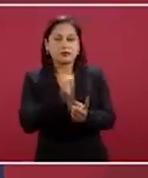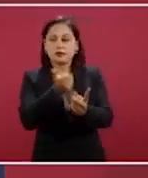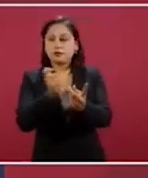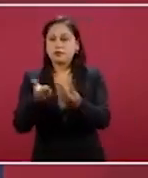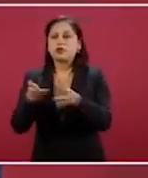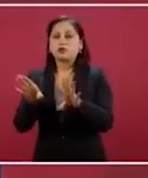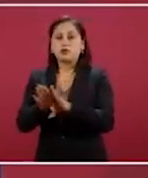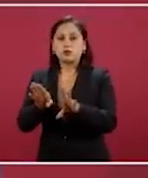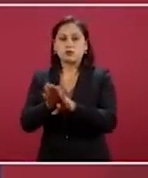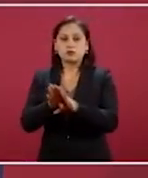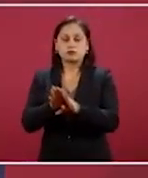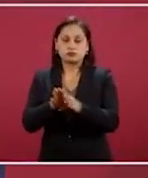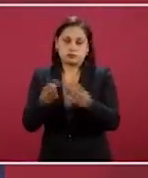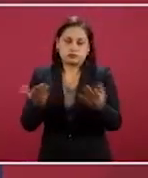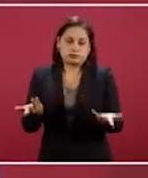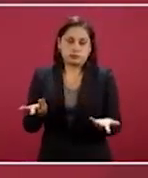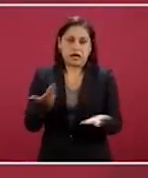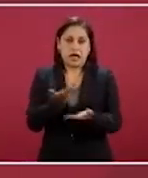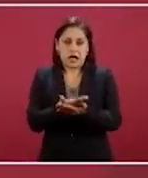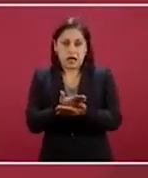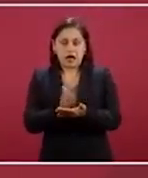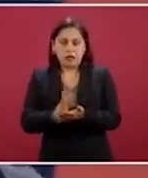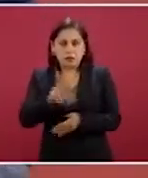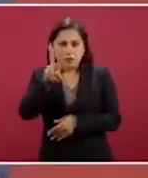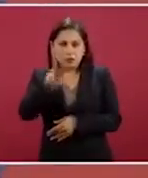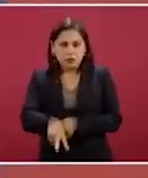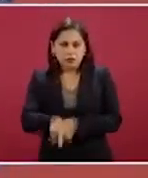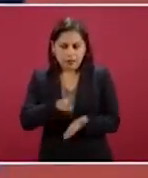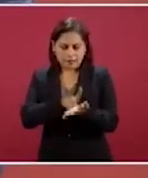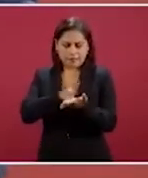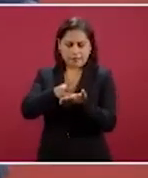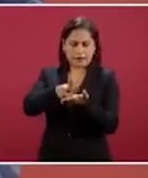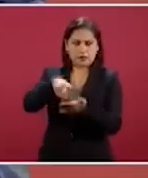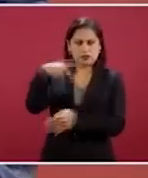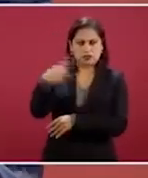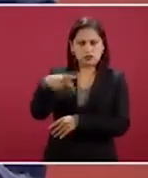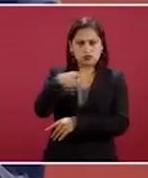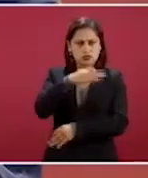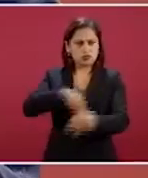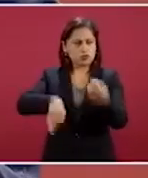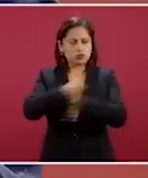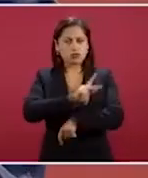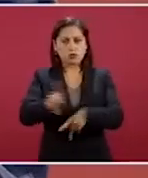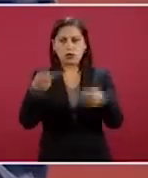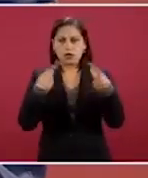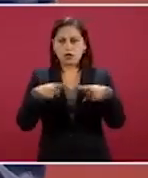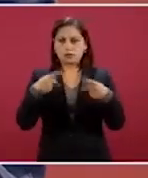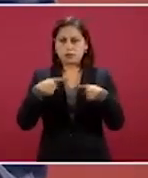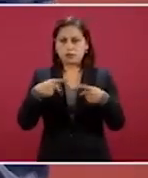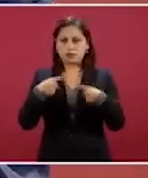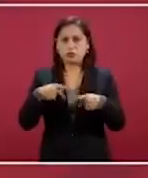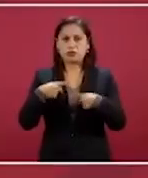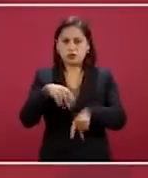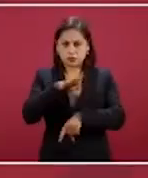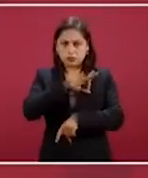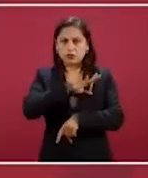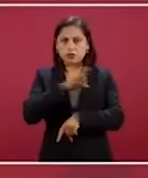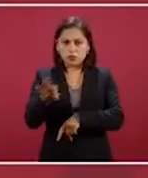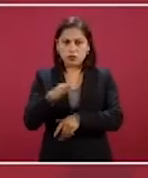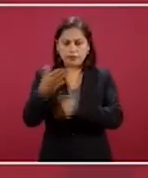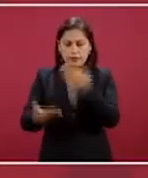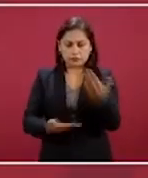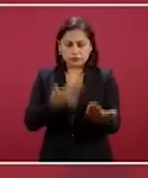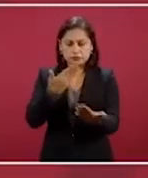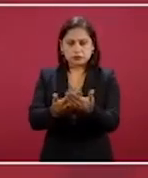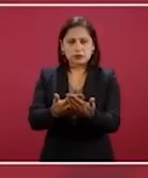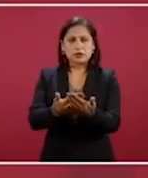derecho también que el ciudadano pueda tener cerca un servicio